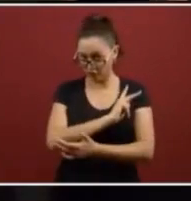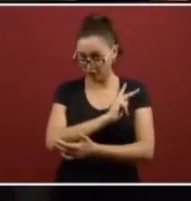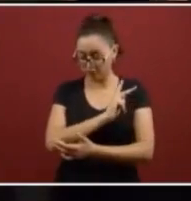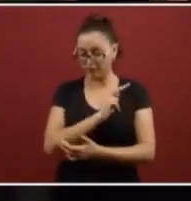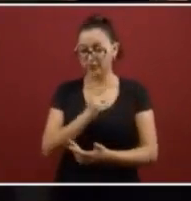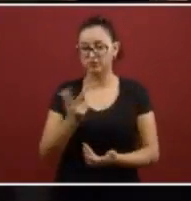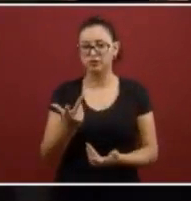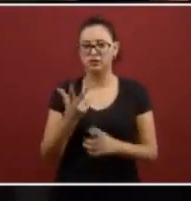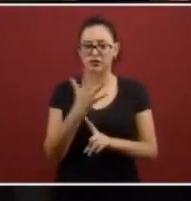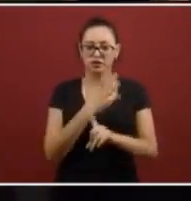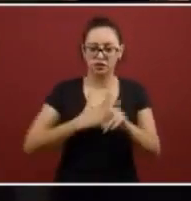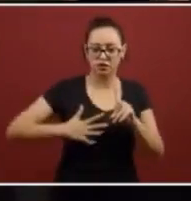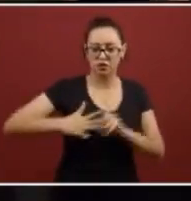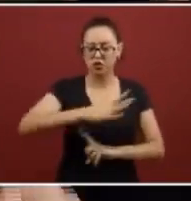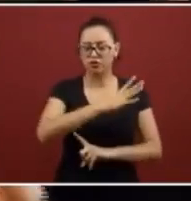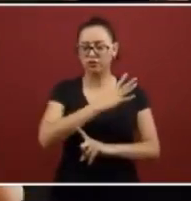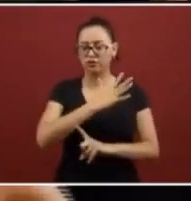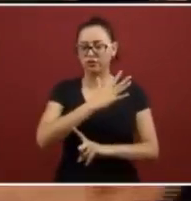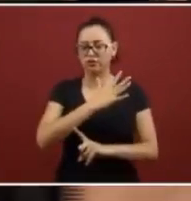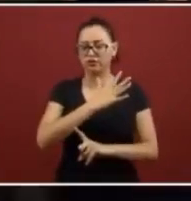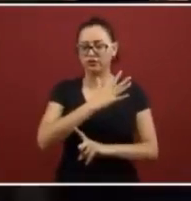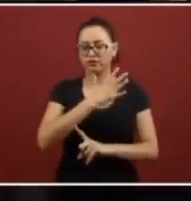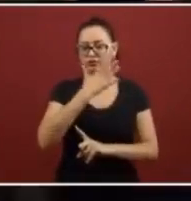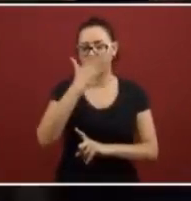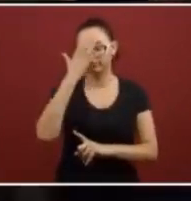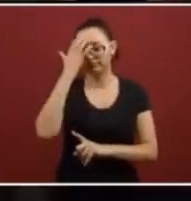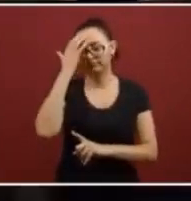tanto el contexto